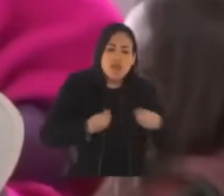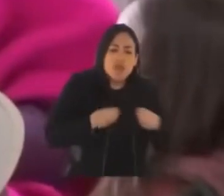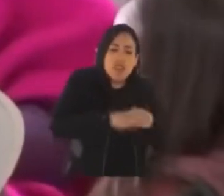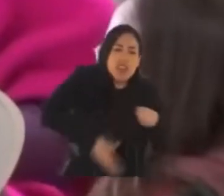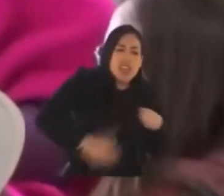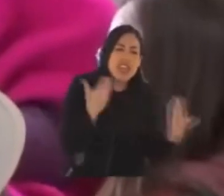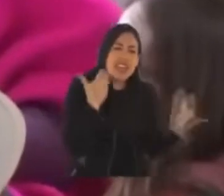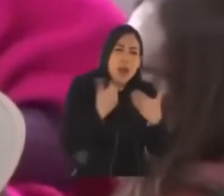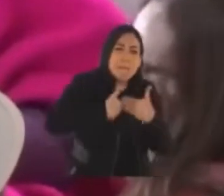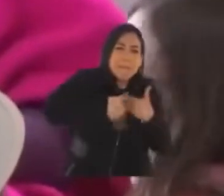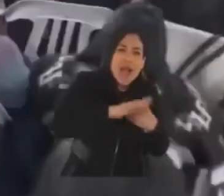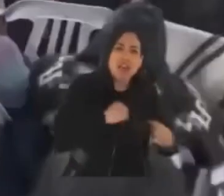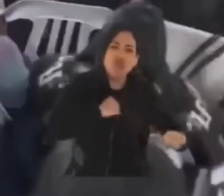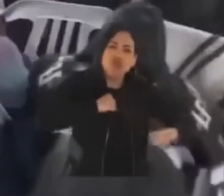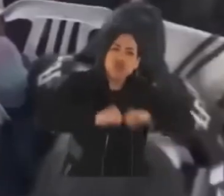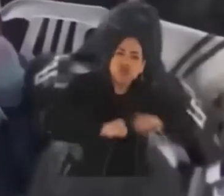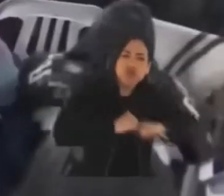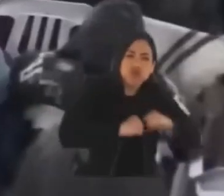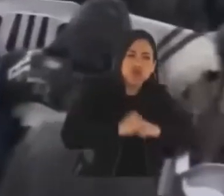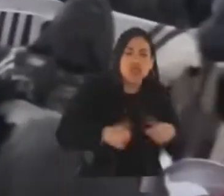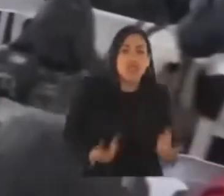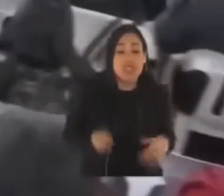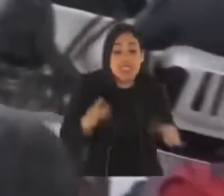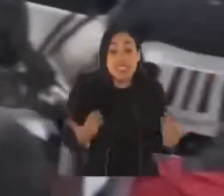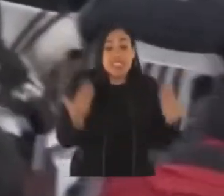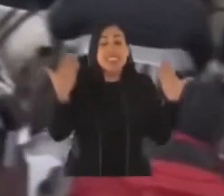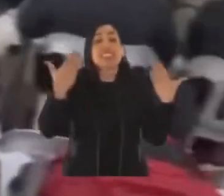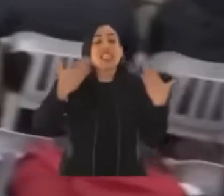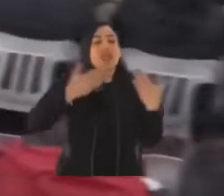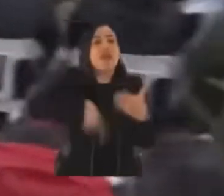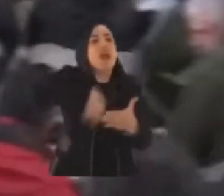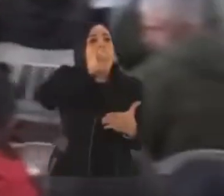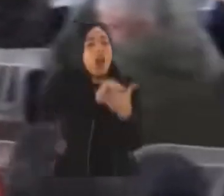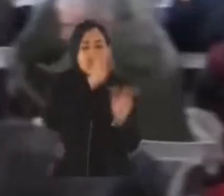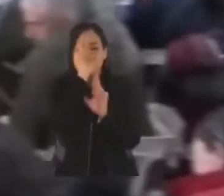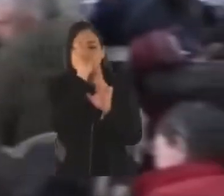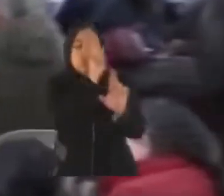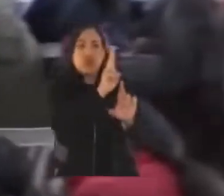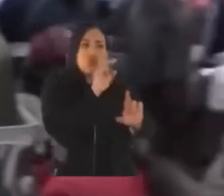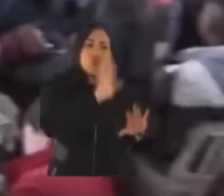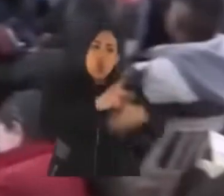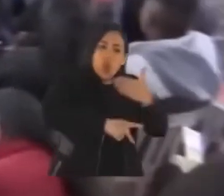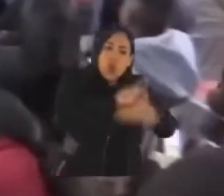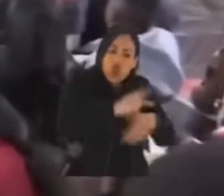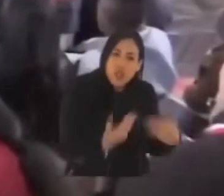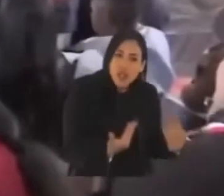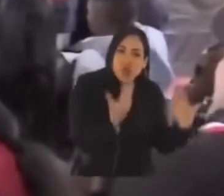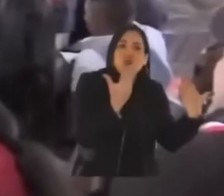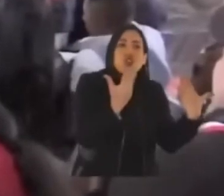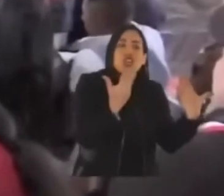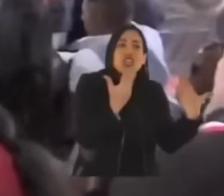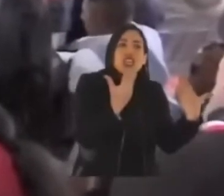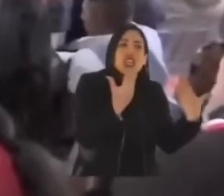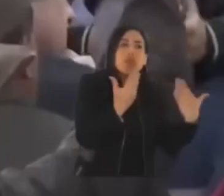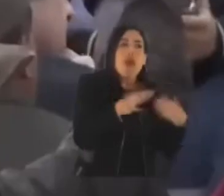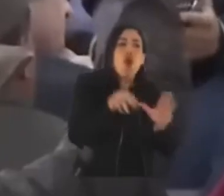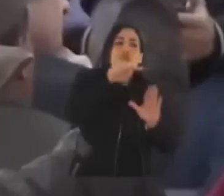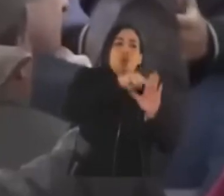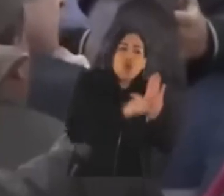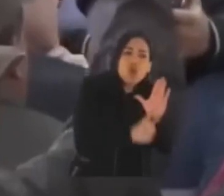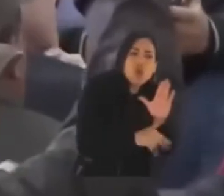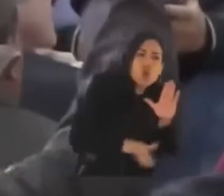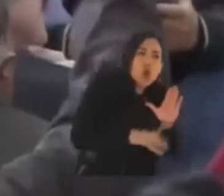en su mayoría campesinos. Esto va a permitir que sean reconocidos y que adelanten proyectos de políticas públicas y